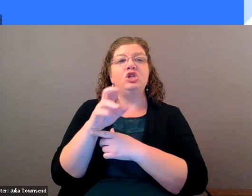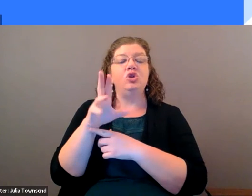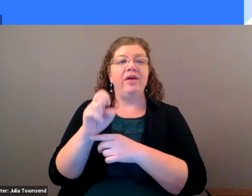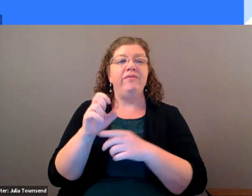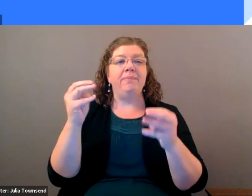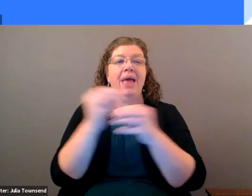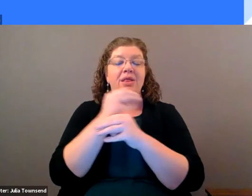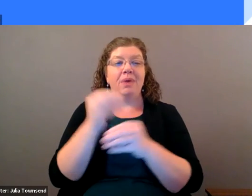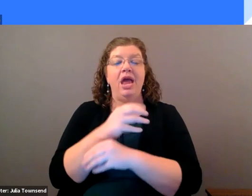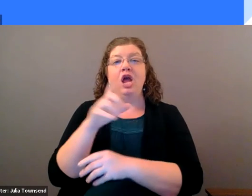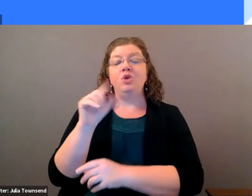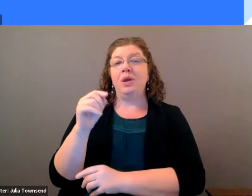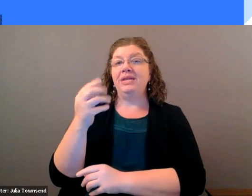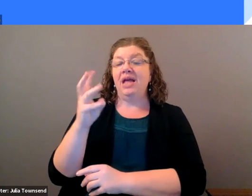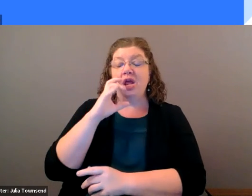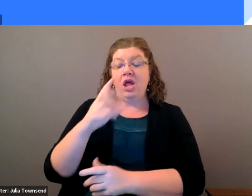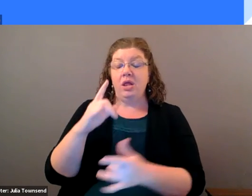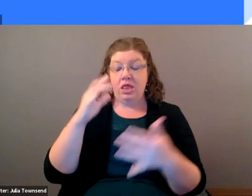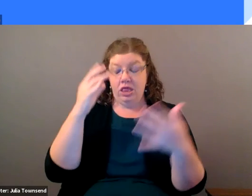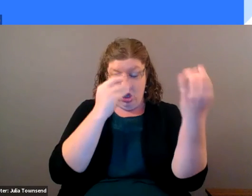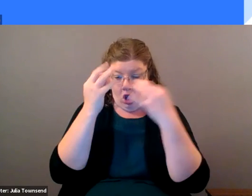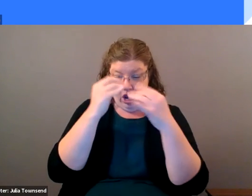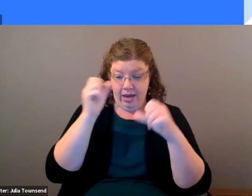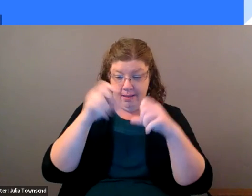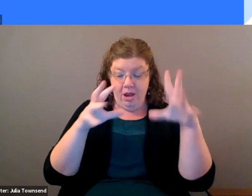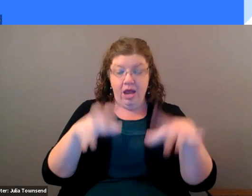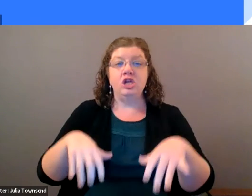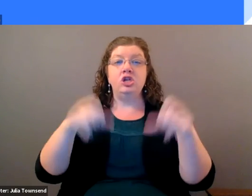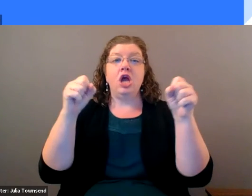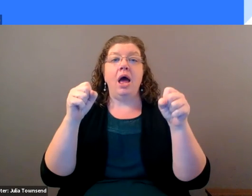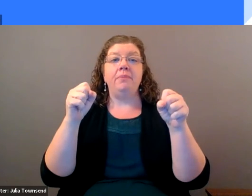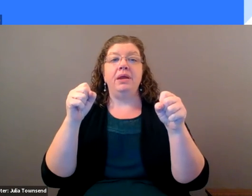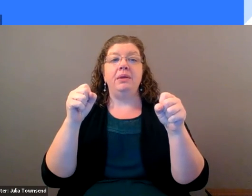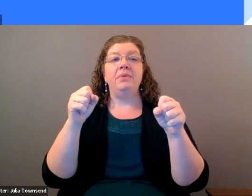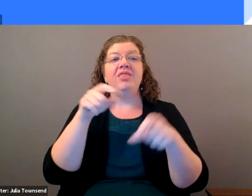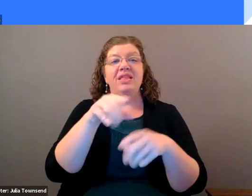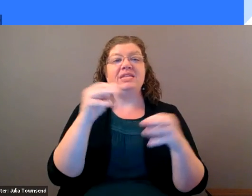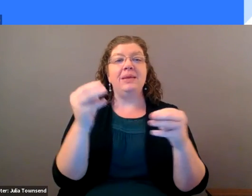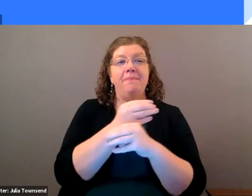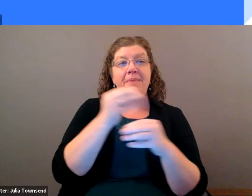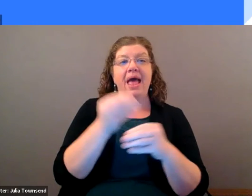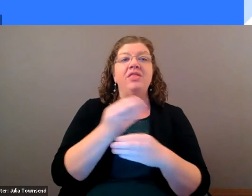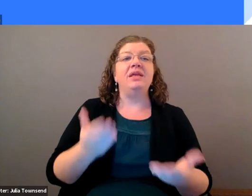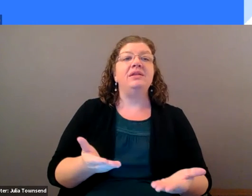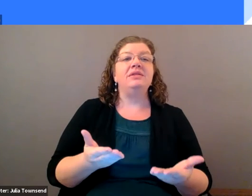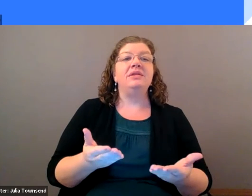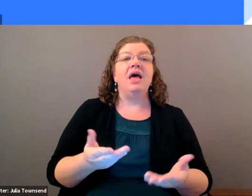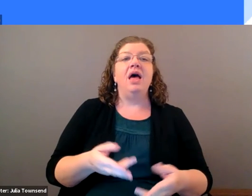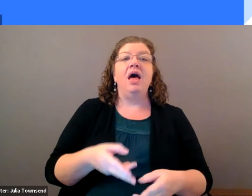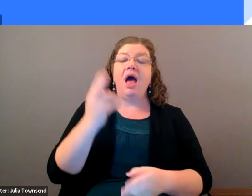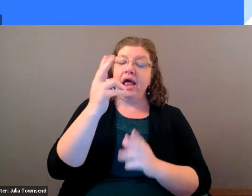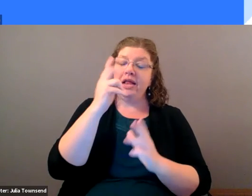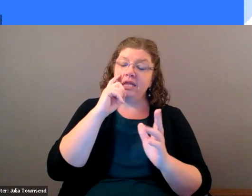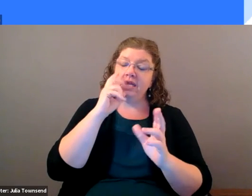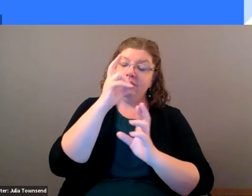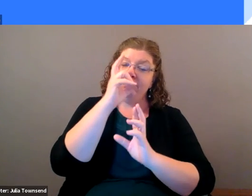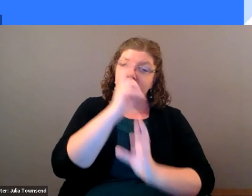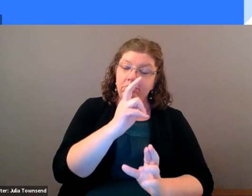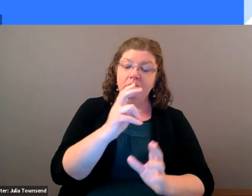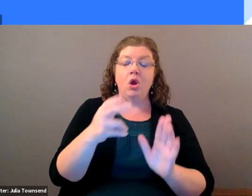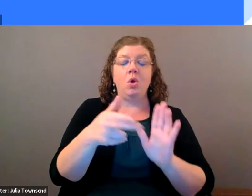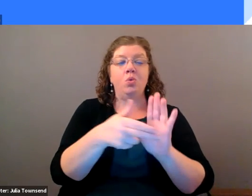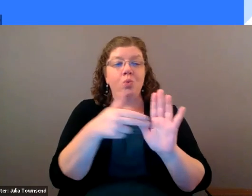el equipo de matemáticas adoptó este programa de Illustrative Math. Es un programa